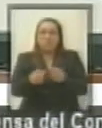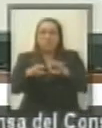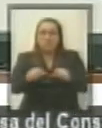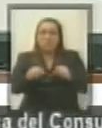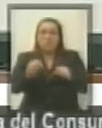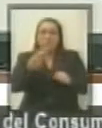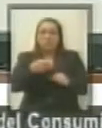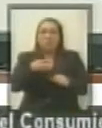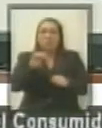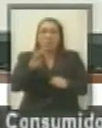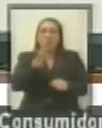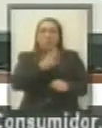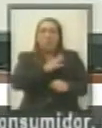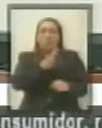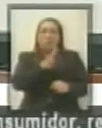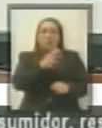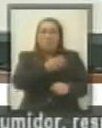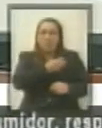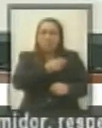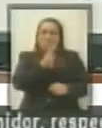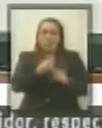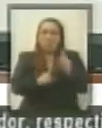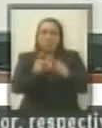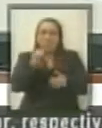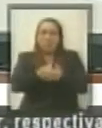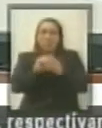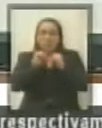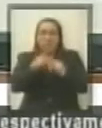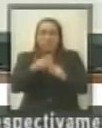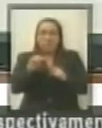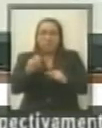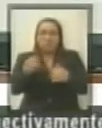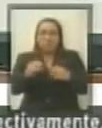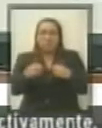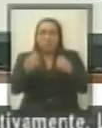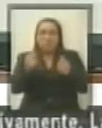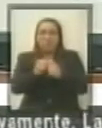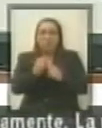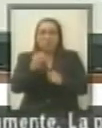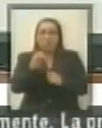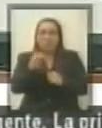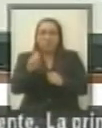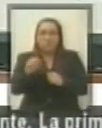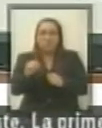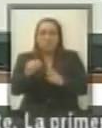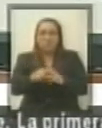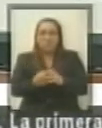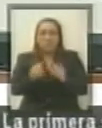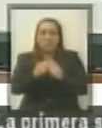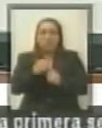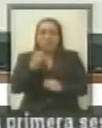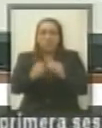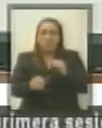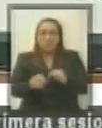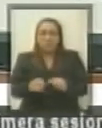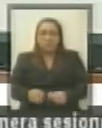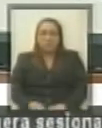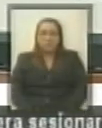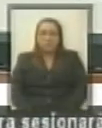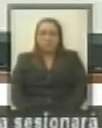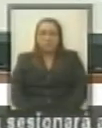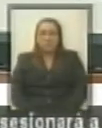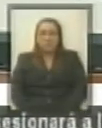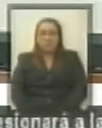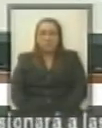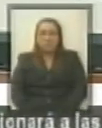miércoles 4 de mayo del 2011 porque el secretario técnico fue designado por OSITRAN recién con fecha con oficio